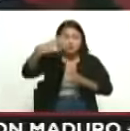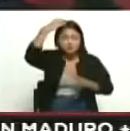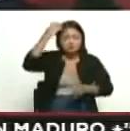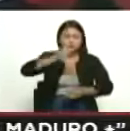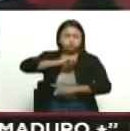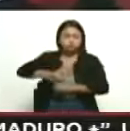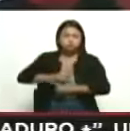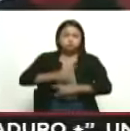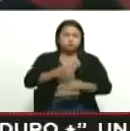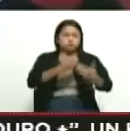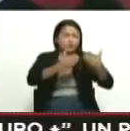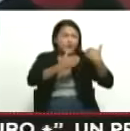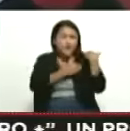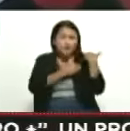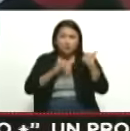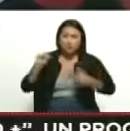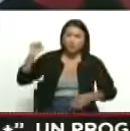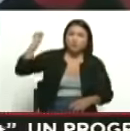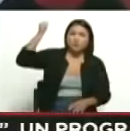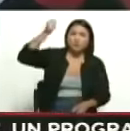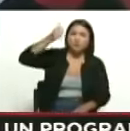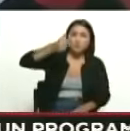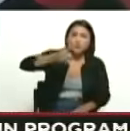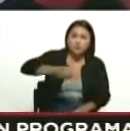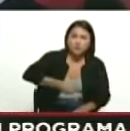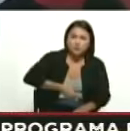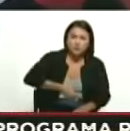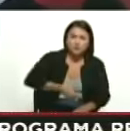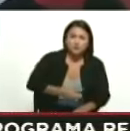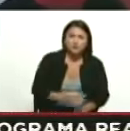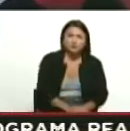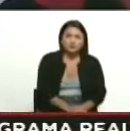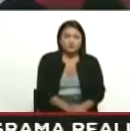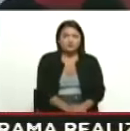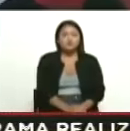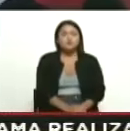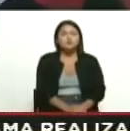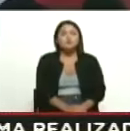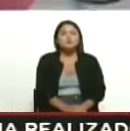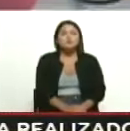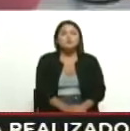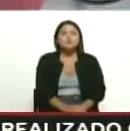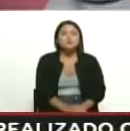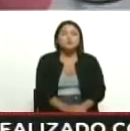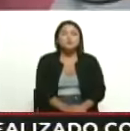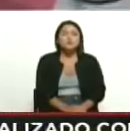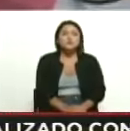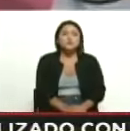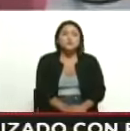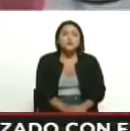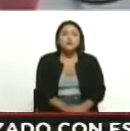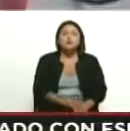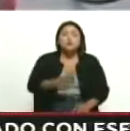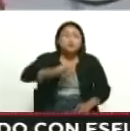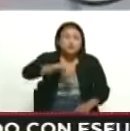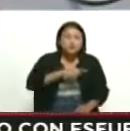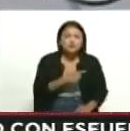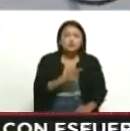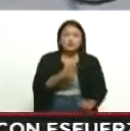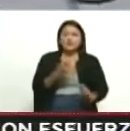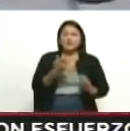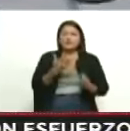tiempos está enfrentado con nosotros. Nosotros no le hemos hecho nada a ellos, ni tenemos intenciones de hacerle